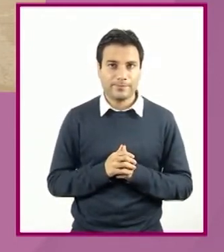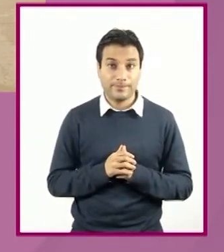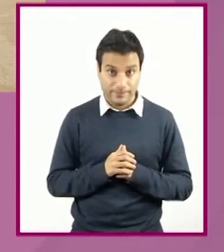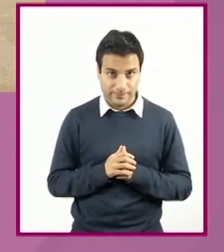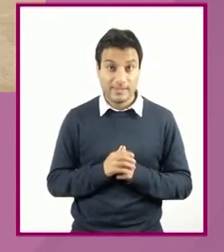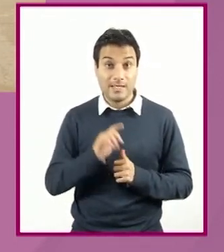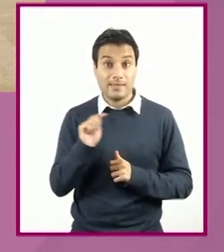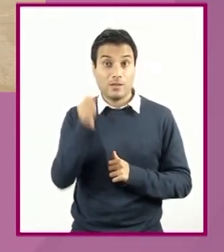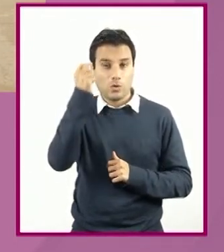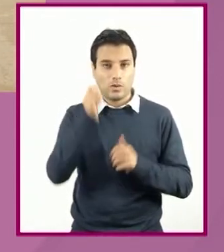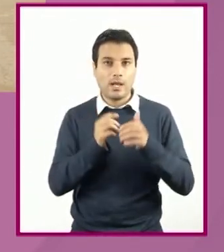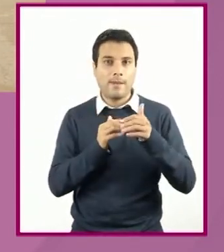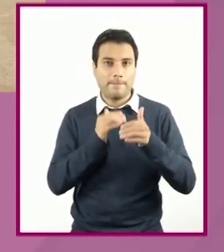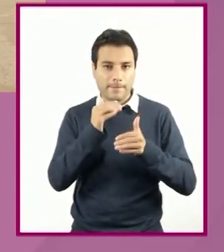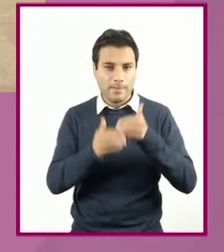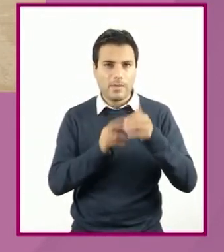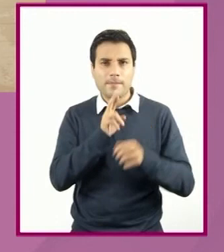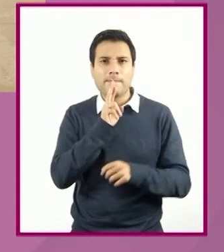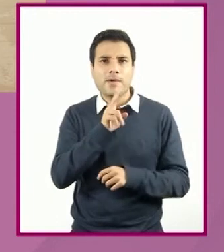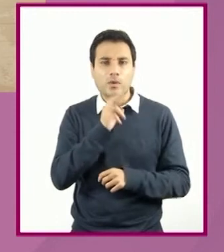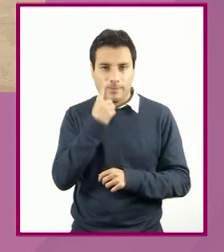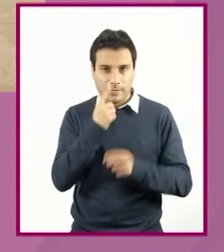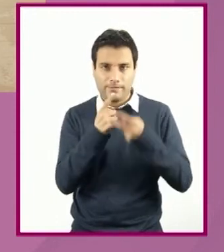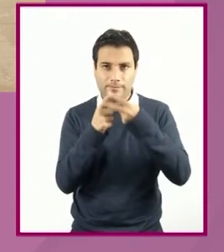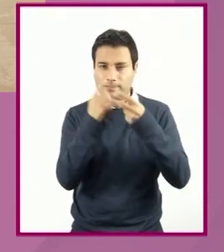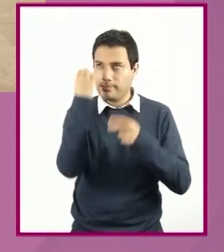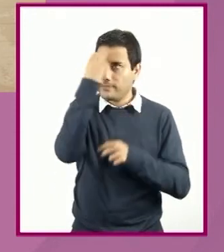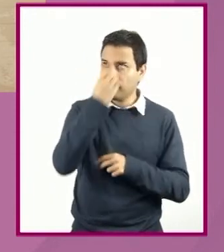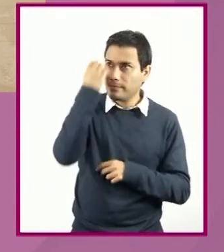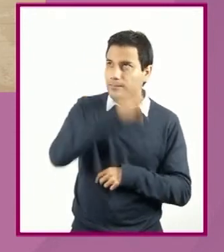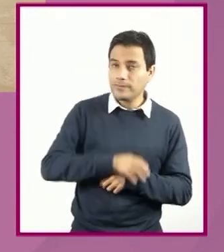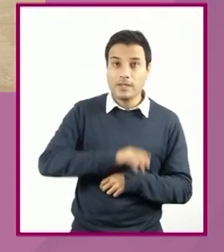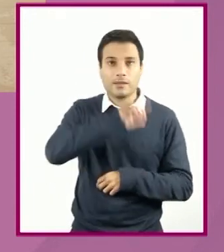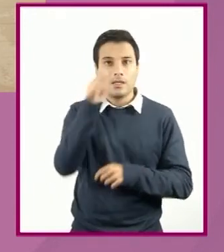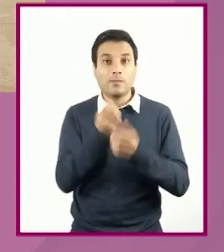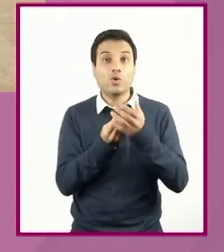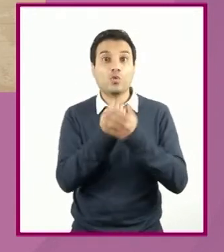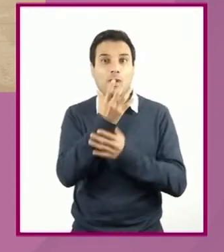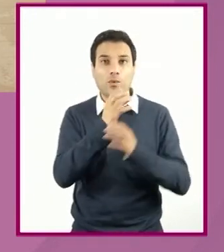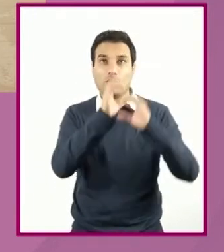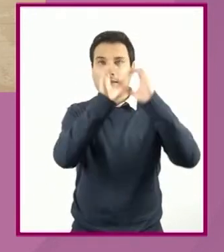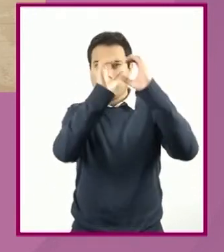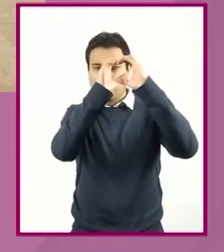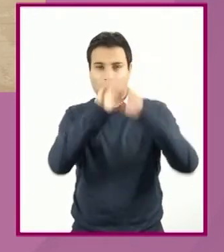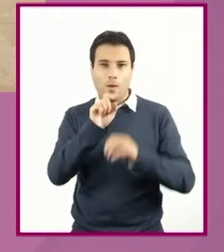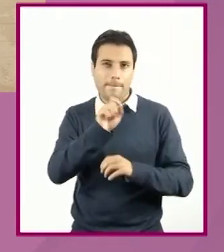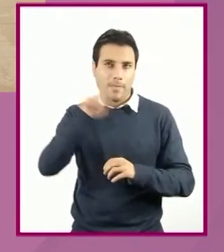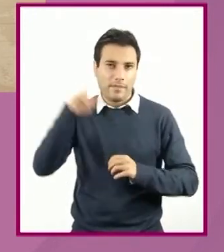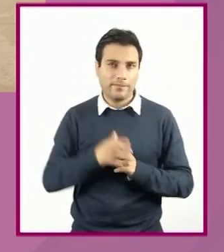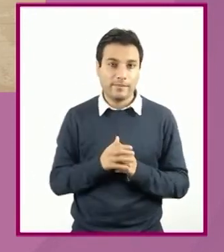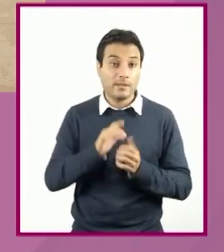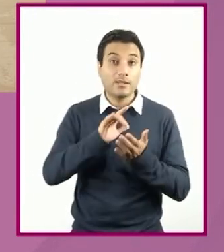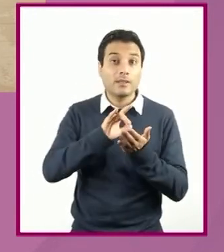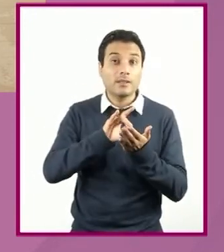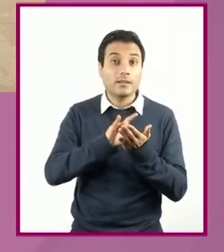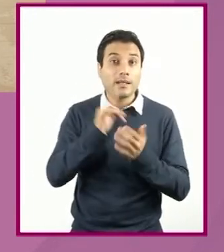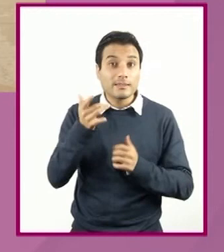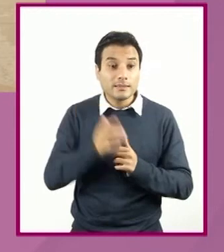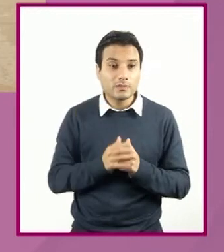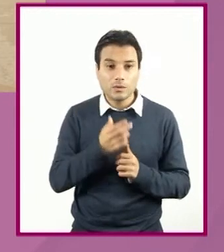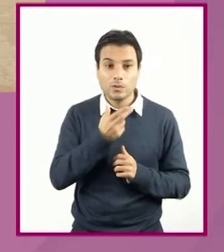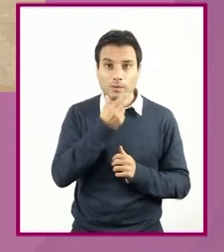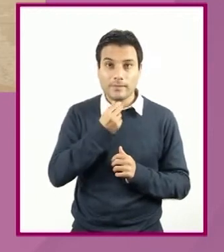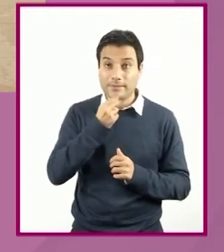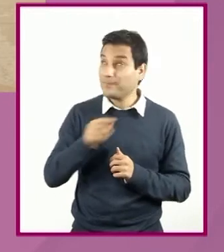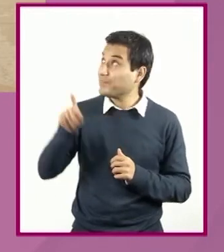avances tecnológicos en la astronomía permitieron la construcción de telescopios de alta capacidad, gracias a los cuales William